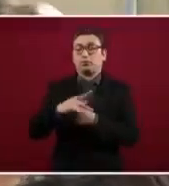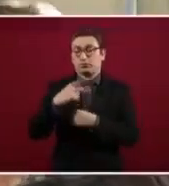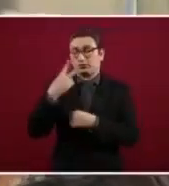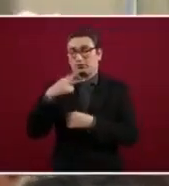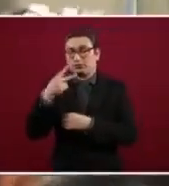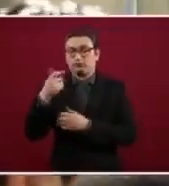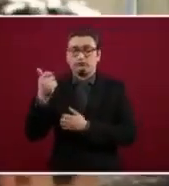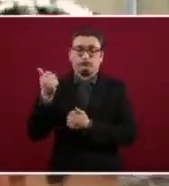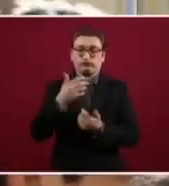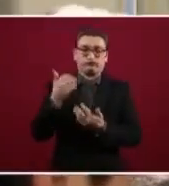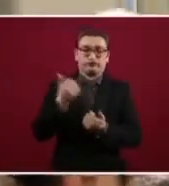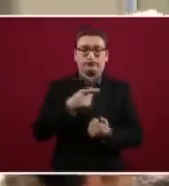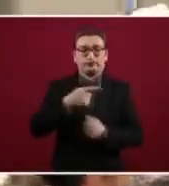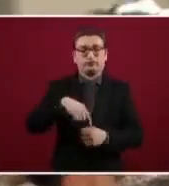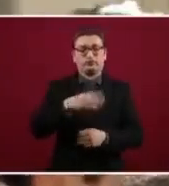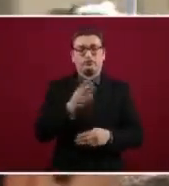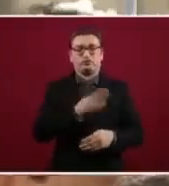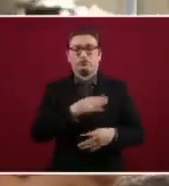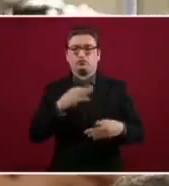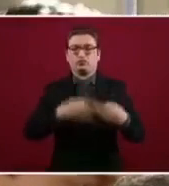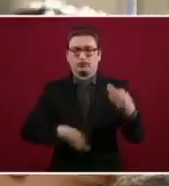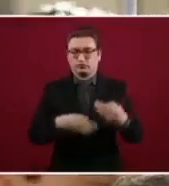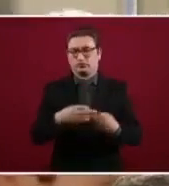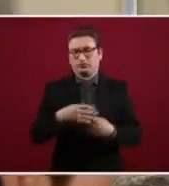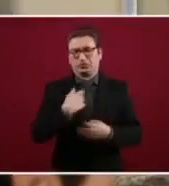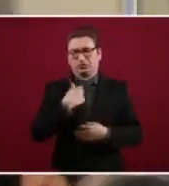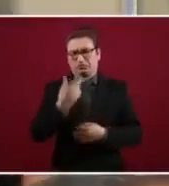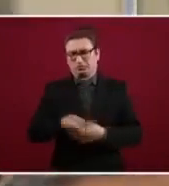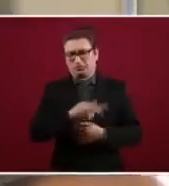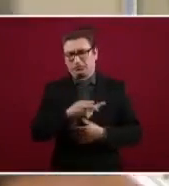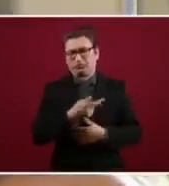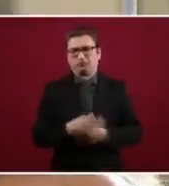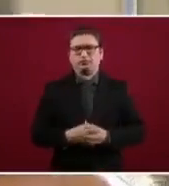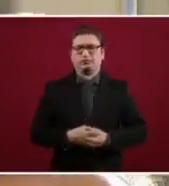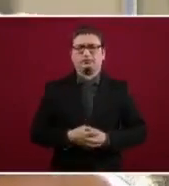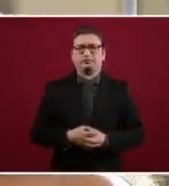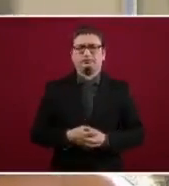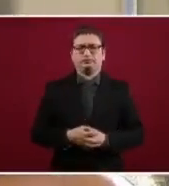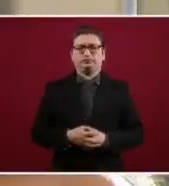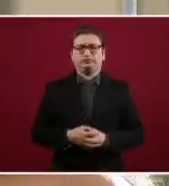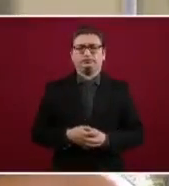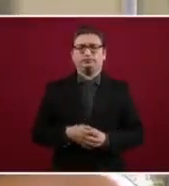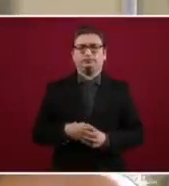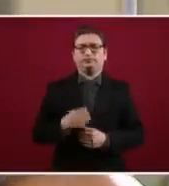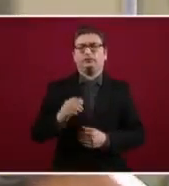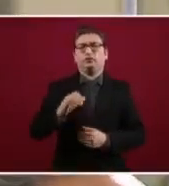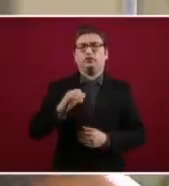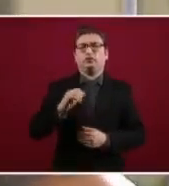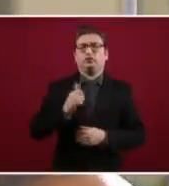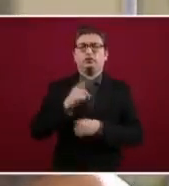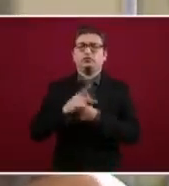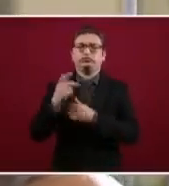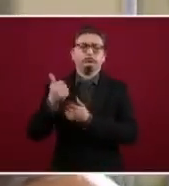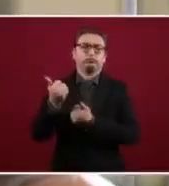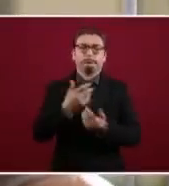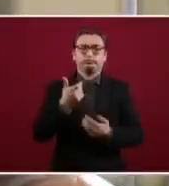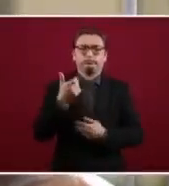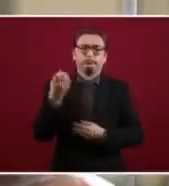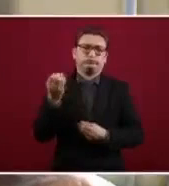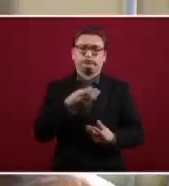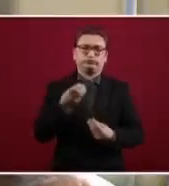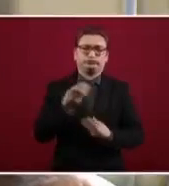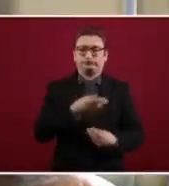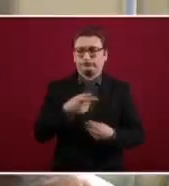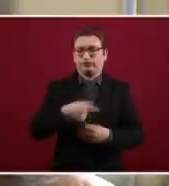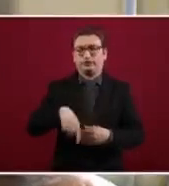consumo del buen fin entonces de mi pregunta seria si estas remesas no solo si hay un